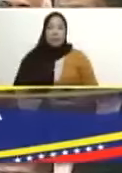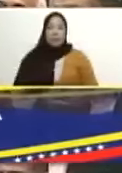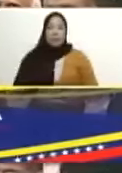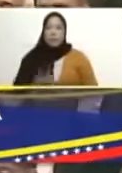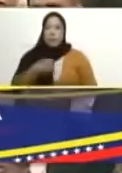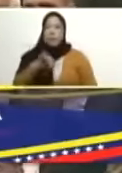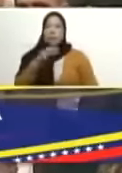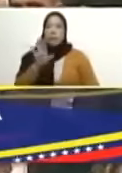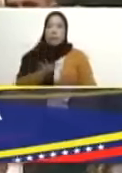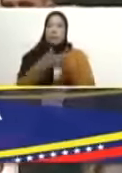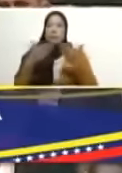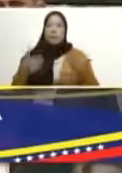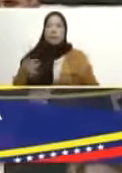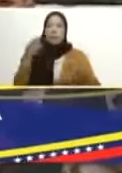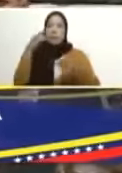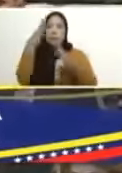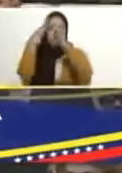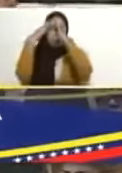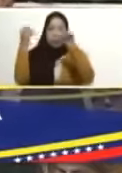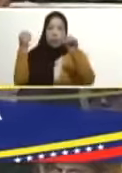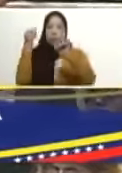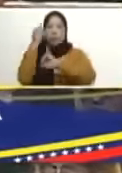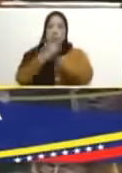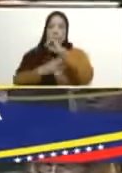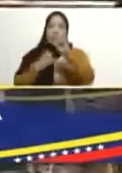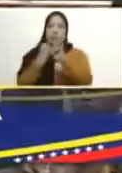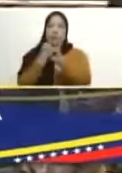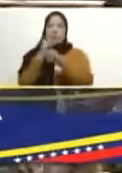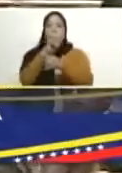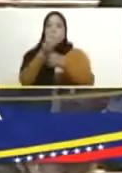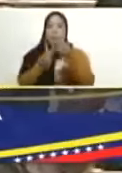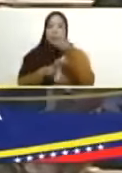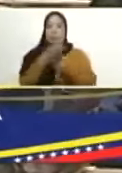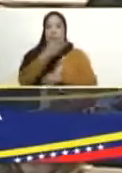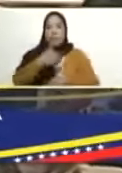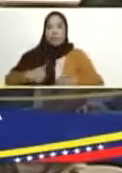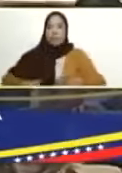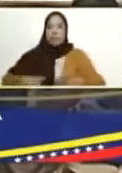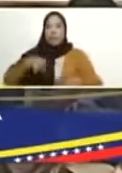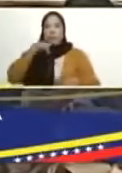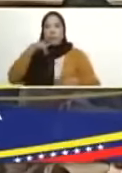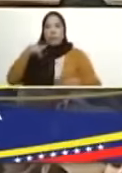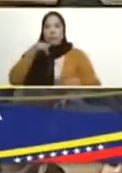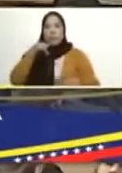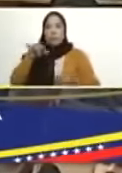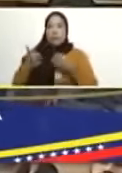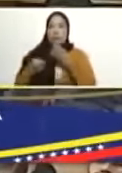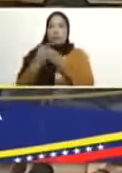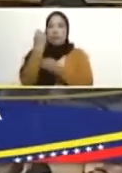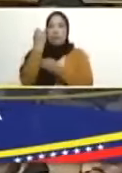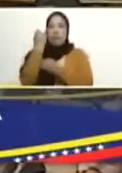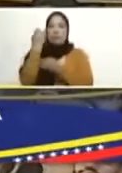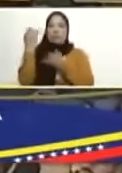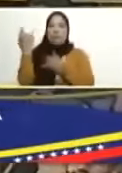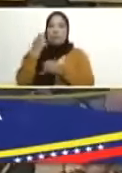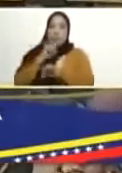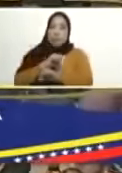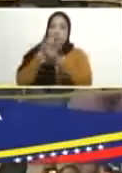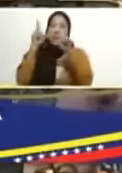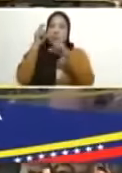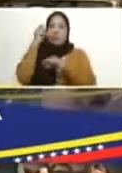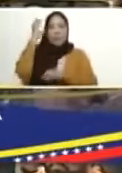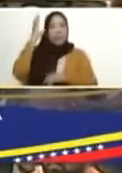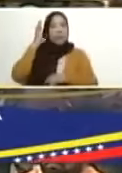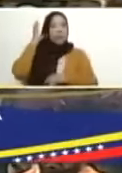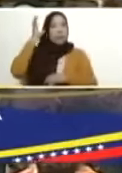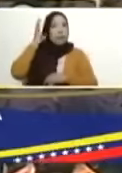la diplomacia imperial de las cañoneras, señora vicepresidenta, la denuncia del fraude, el despertar de la